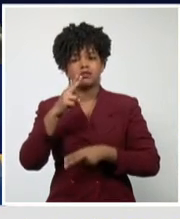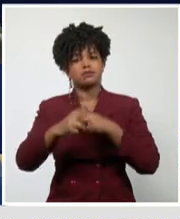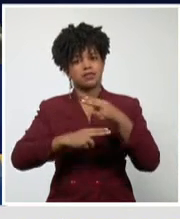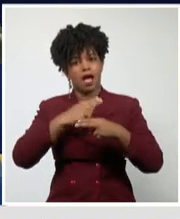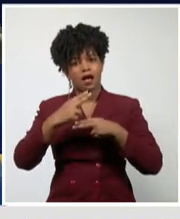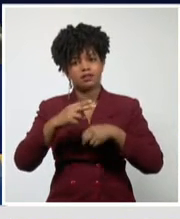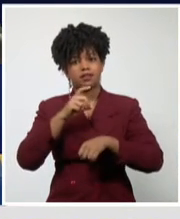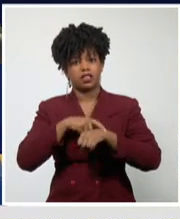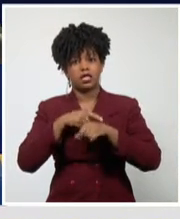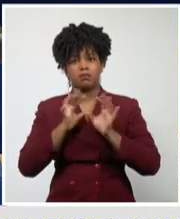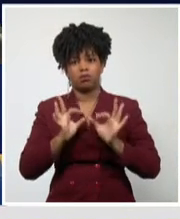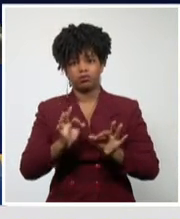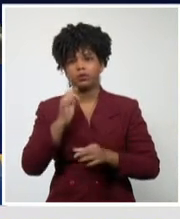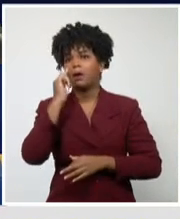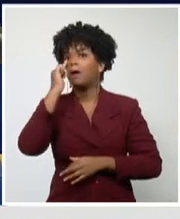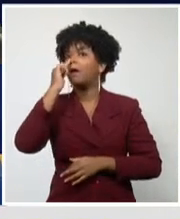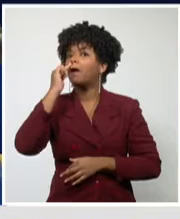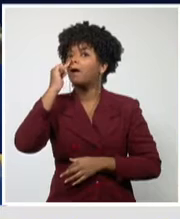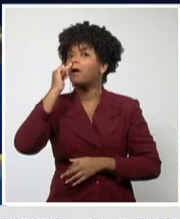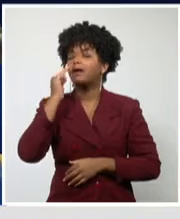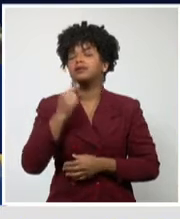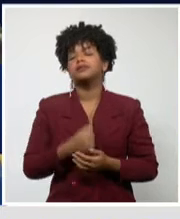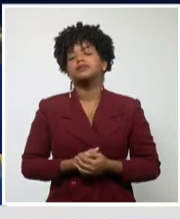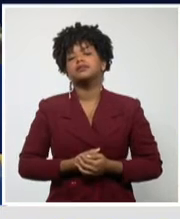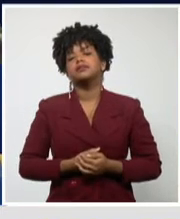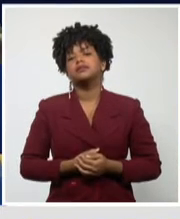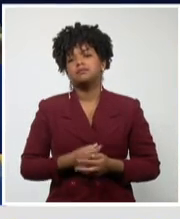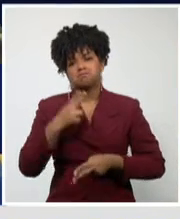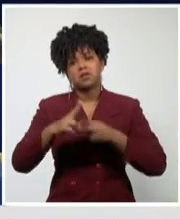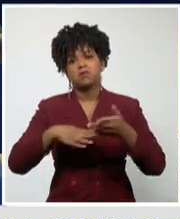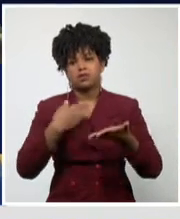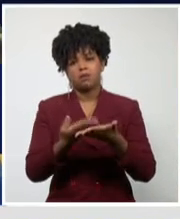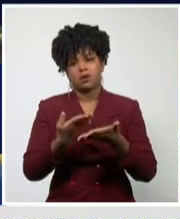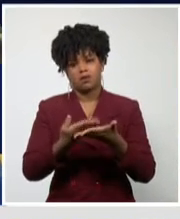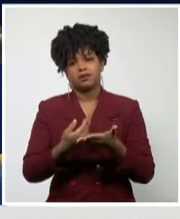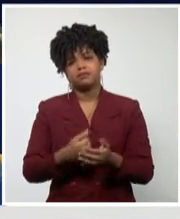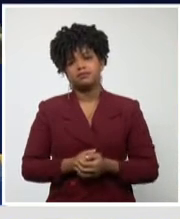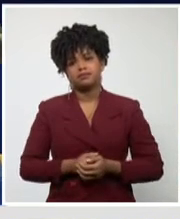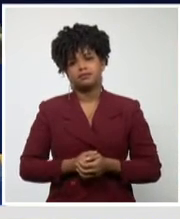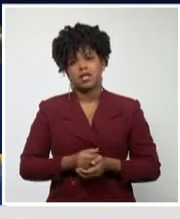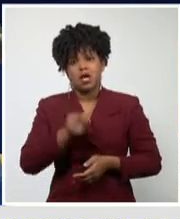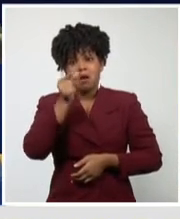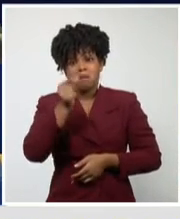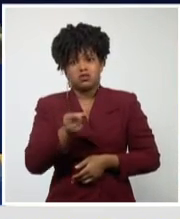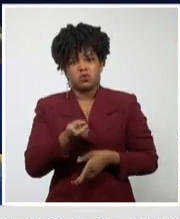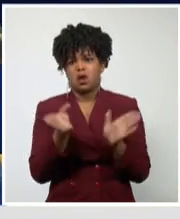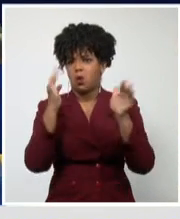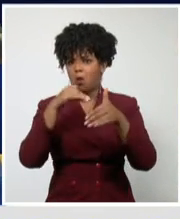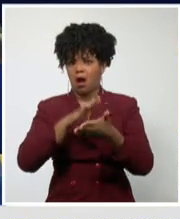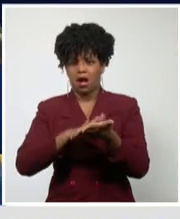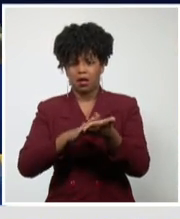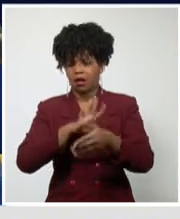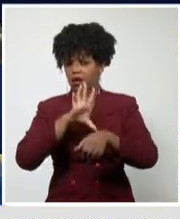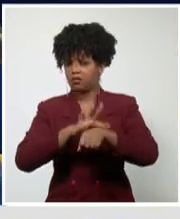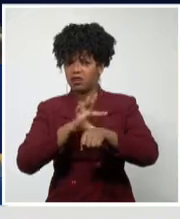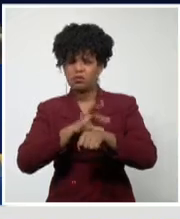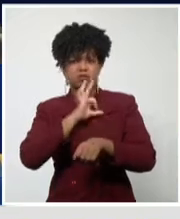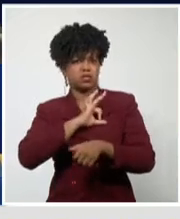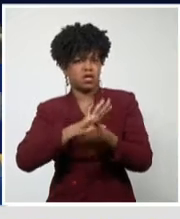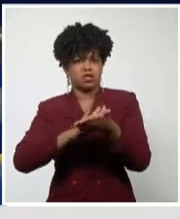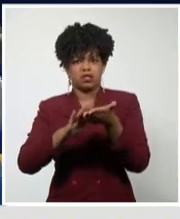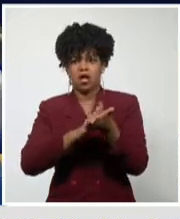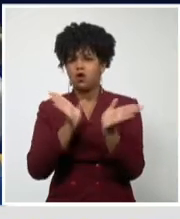faríngeo, y se va a hacer la prueba. Son personas que no tienen nada, no tienen un